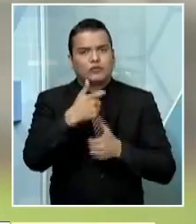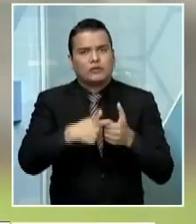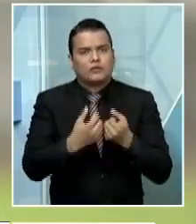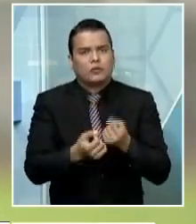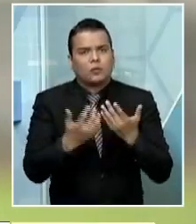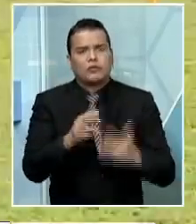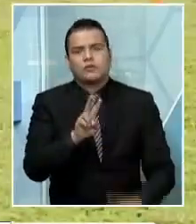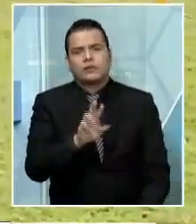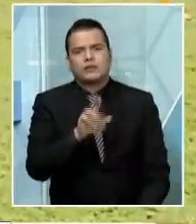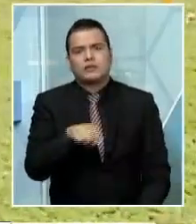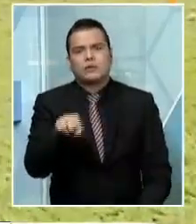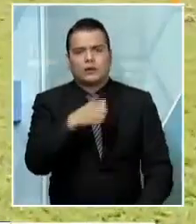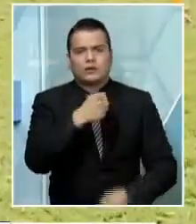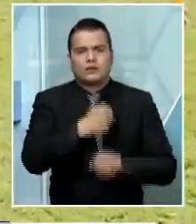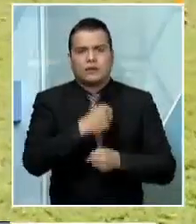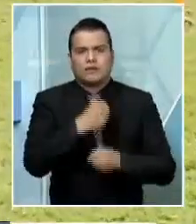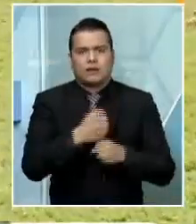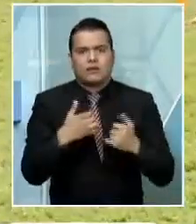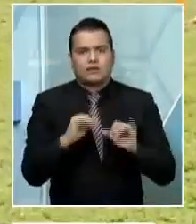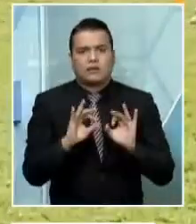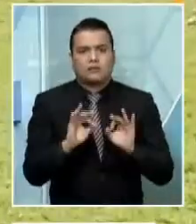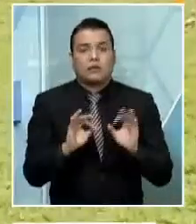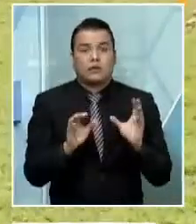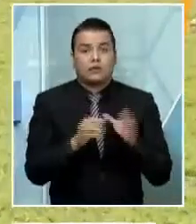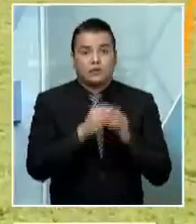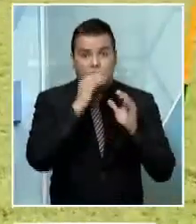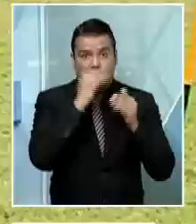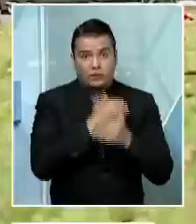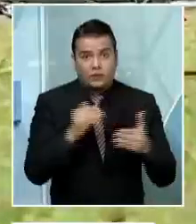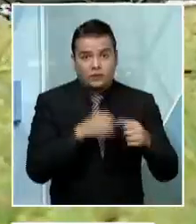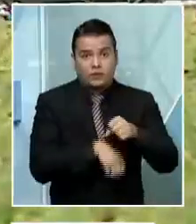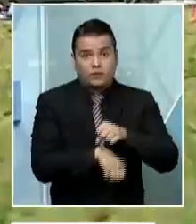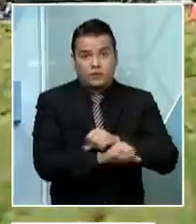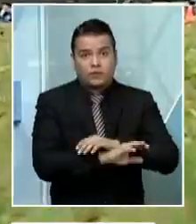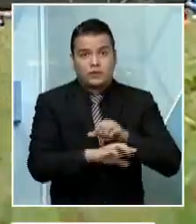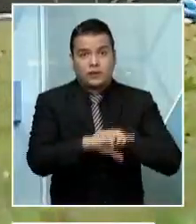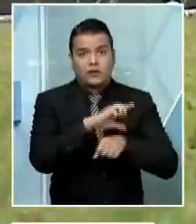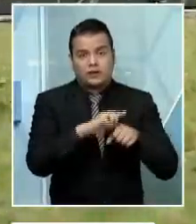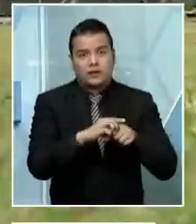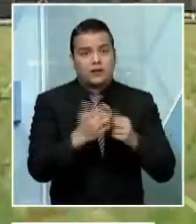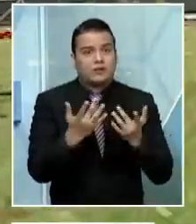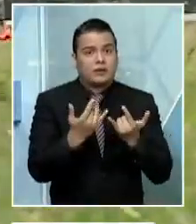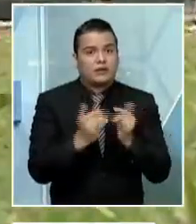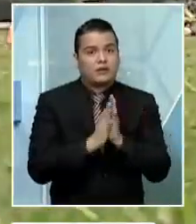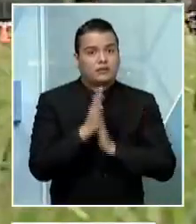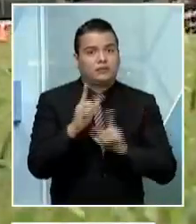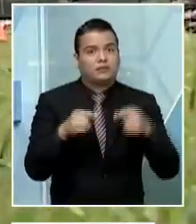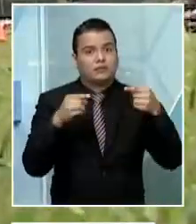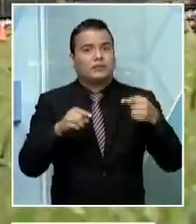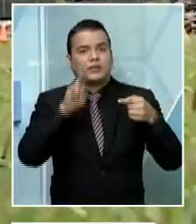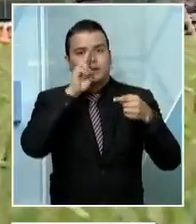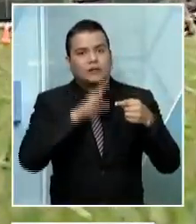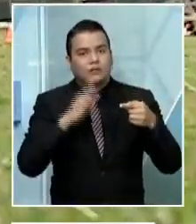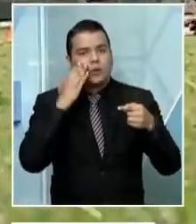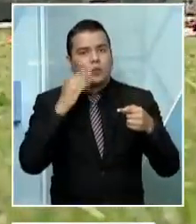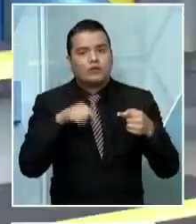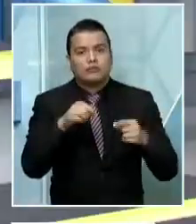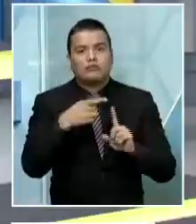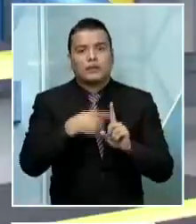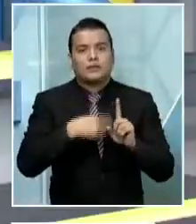selección del Valle del Cauca. La selección Valle Infantil trabaja para la segunda fase del campeonato nacional, que se jugará en noviembre en